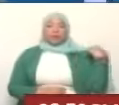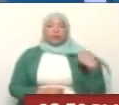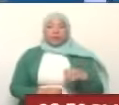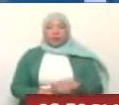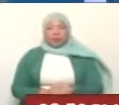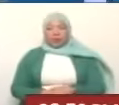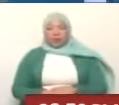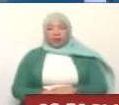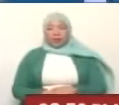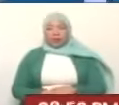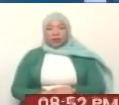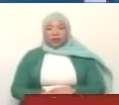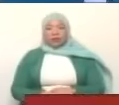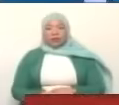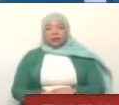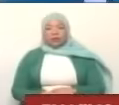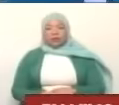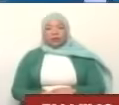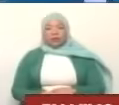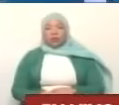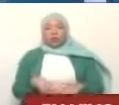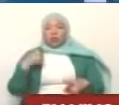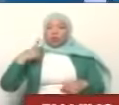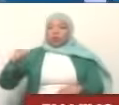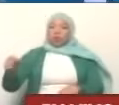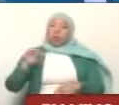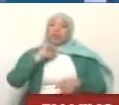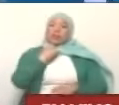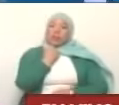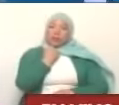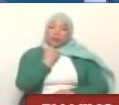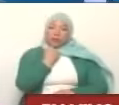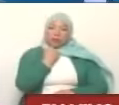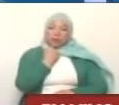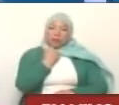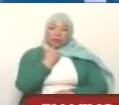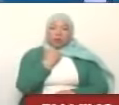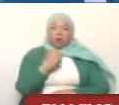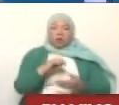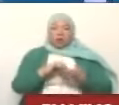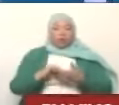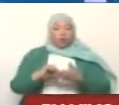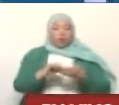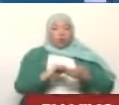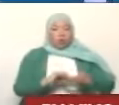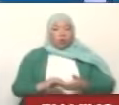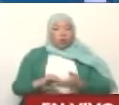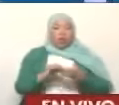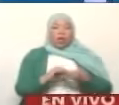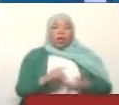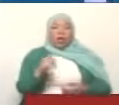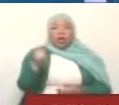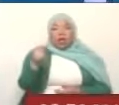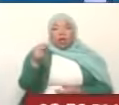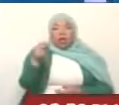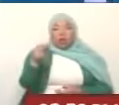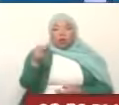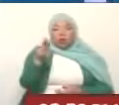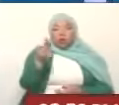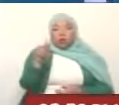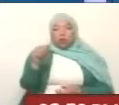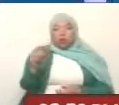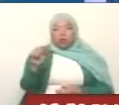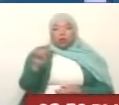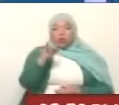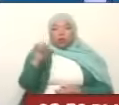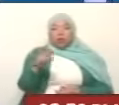país y yo me voy en secreto para Viscocuy, me dijo, y para Turén. Pero a